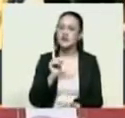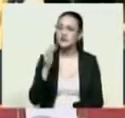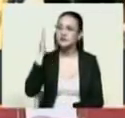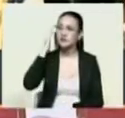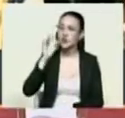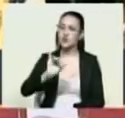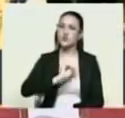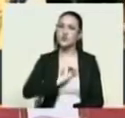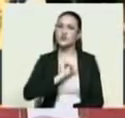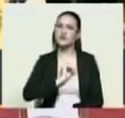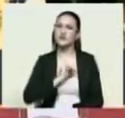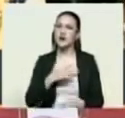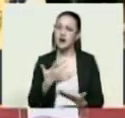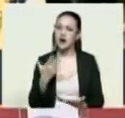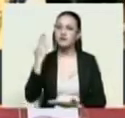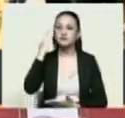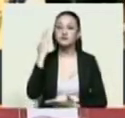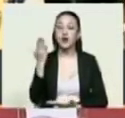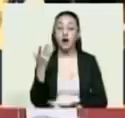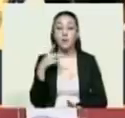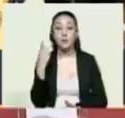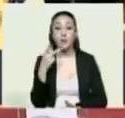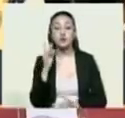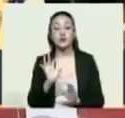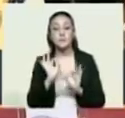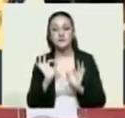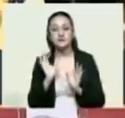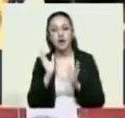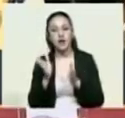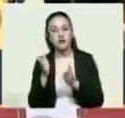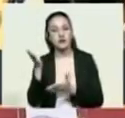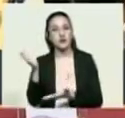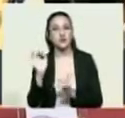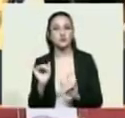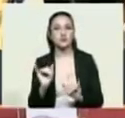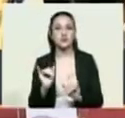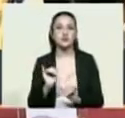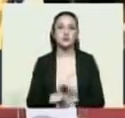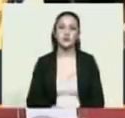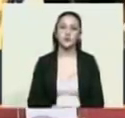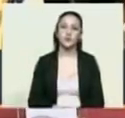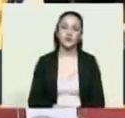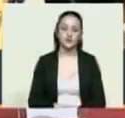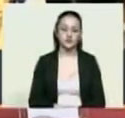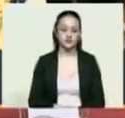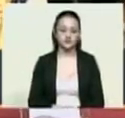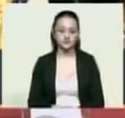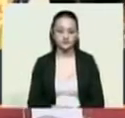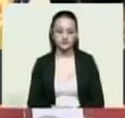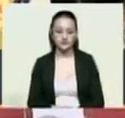identificarlo para reconocerlo y para tener políticas específicas para ellos. Son muy importantes,